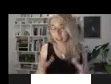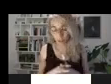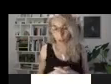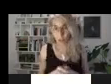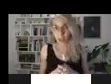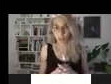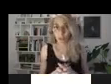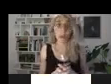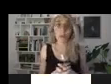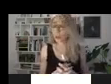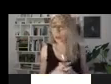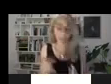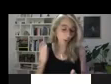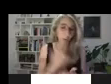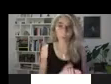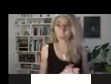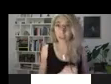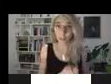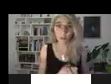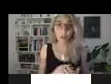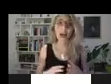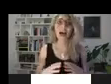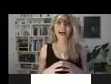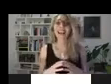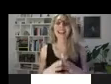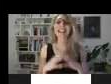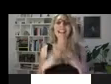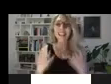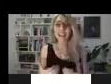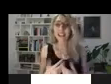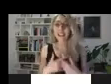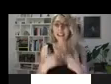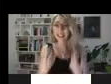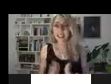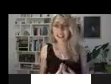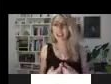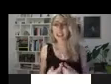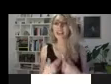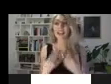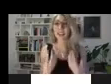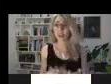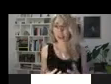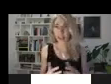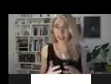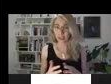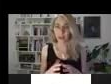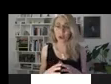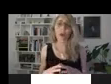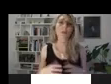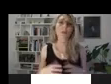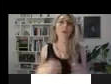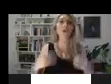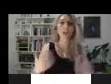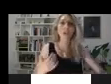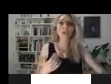y esta sin duda es un espacio para que lo profundicemos, a diseñar estrategias